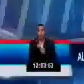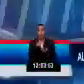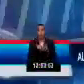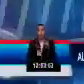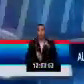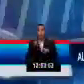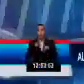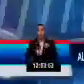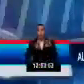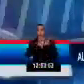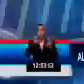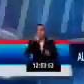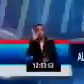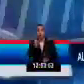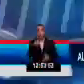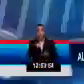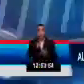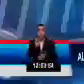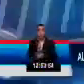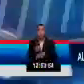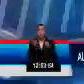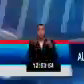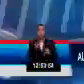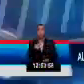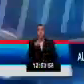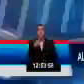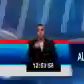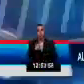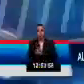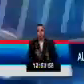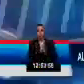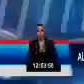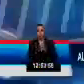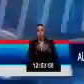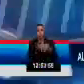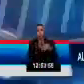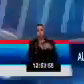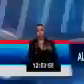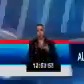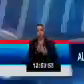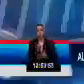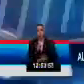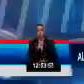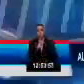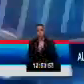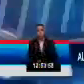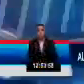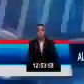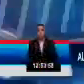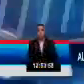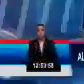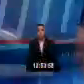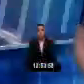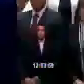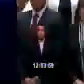de la constructora brasileña en Ecuador. Dijo además que va a solicitar la colaboración de Estados Unidos.